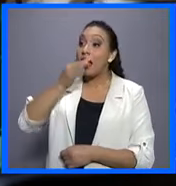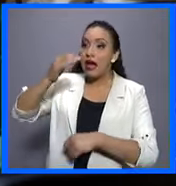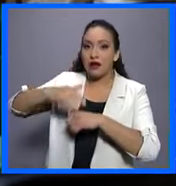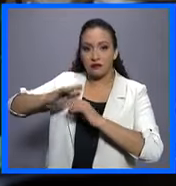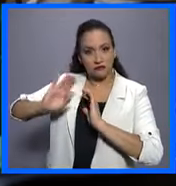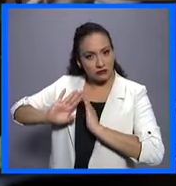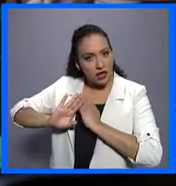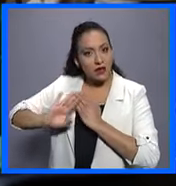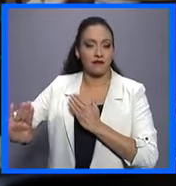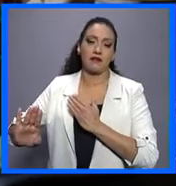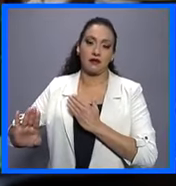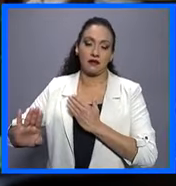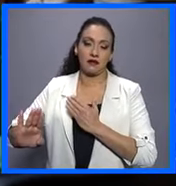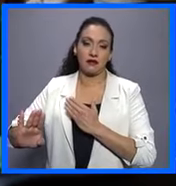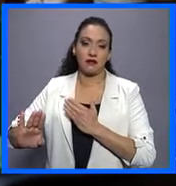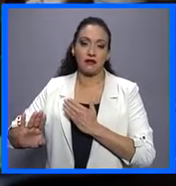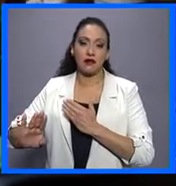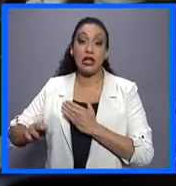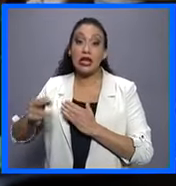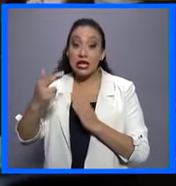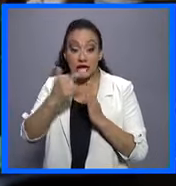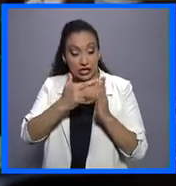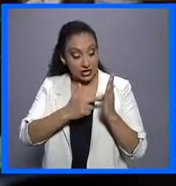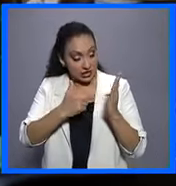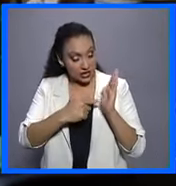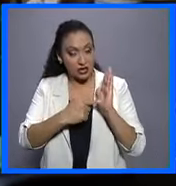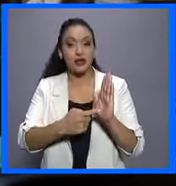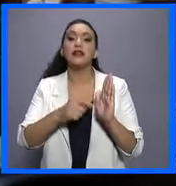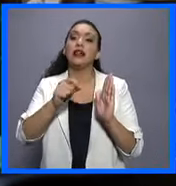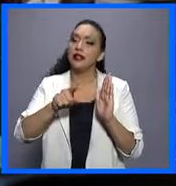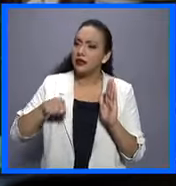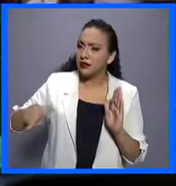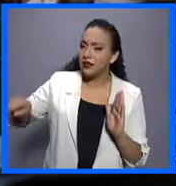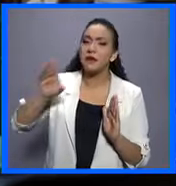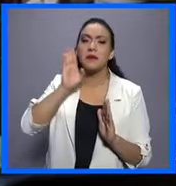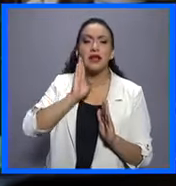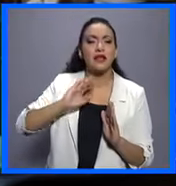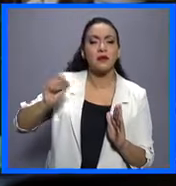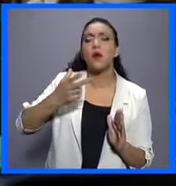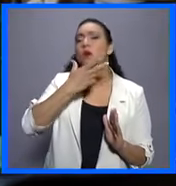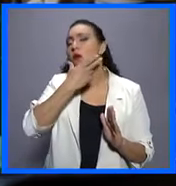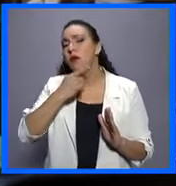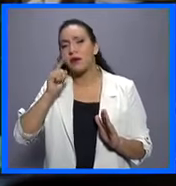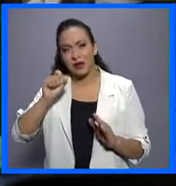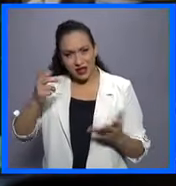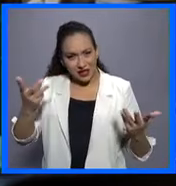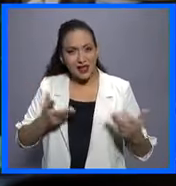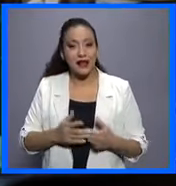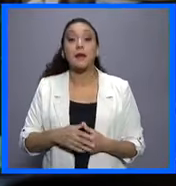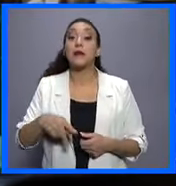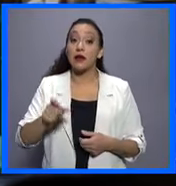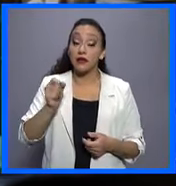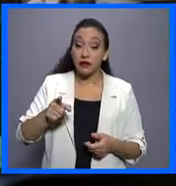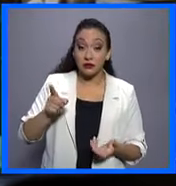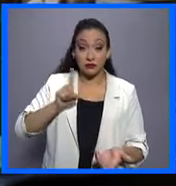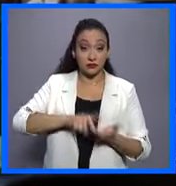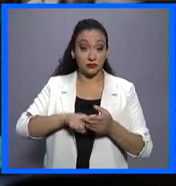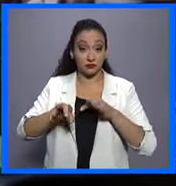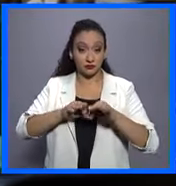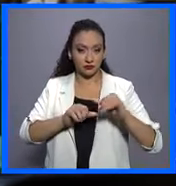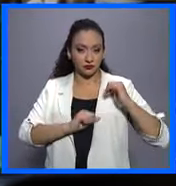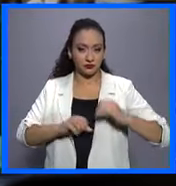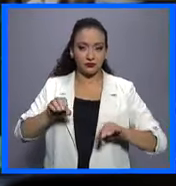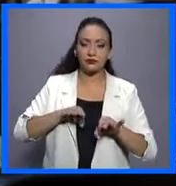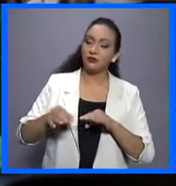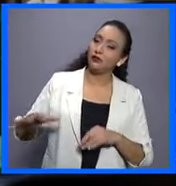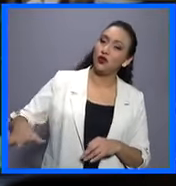y sobre todo que este protocolo lo adopten ministras, ministros, pero también todas las personas titulares de las